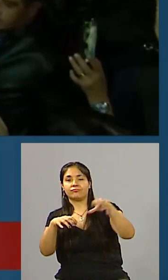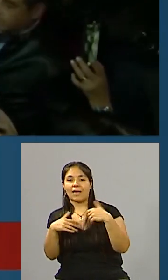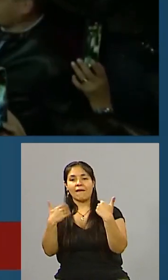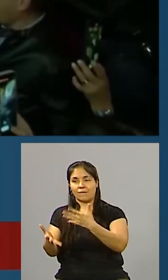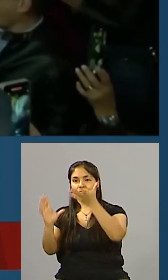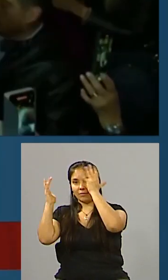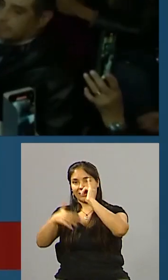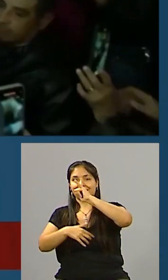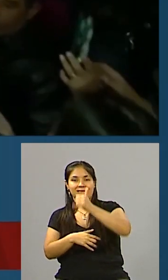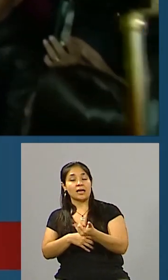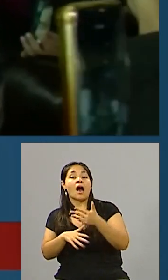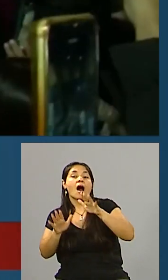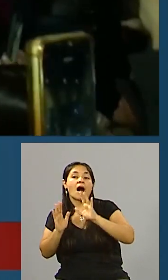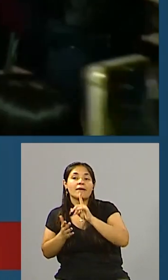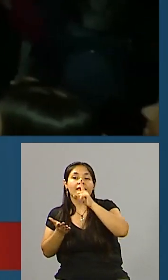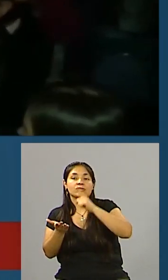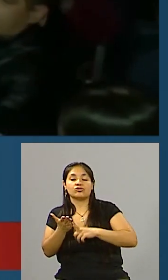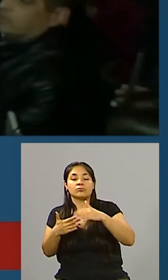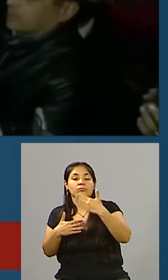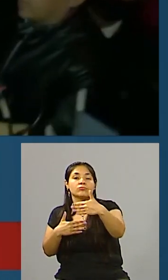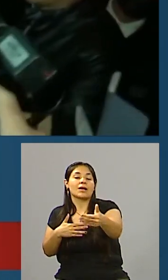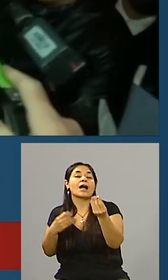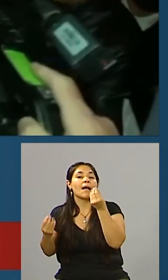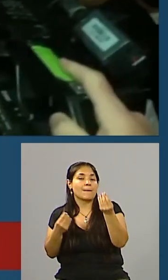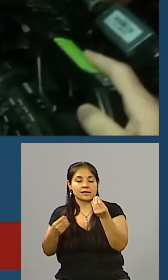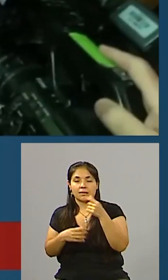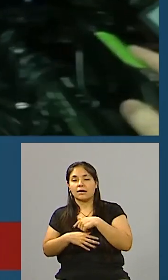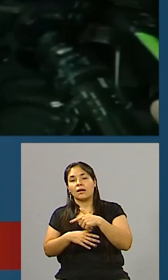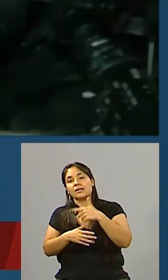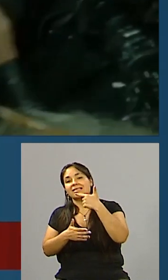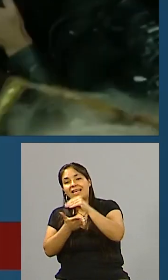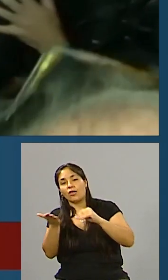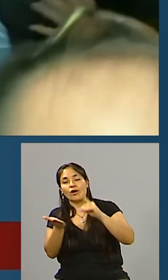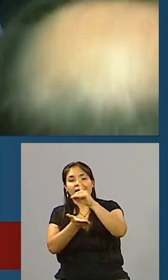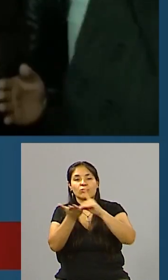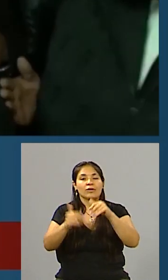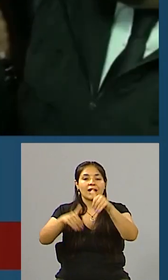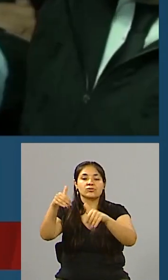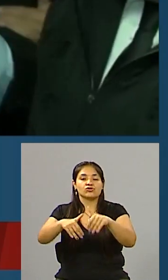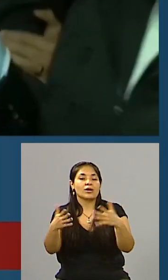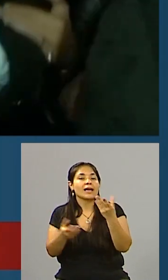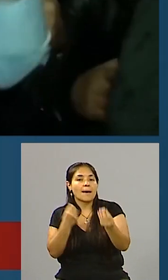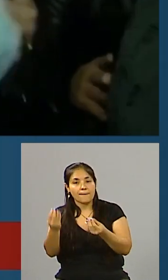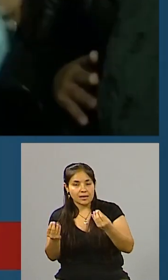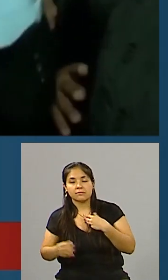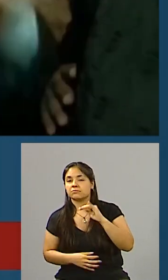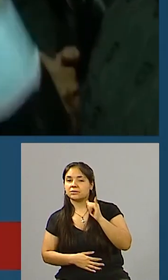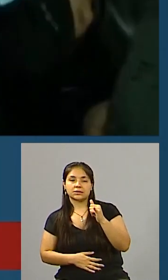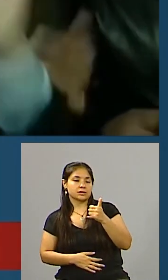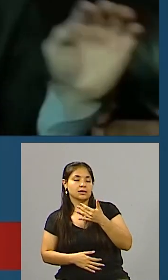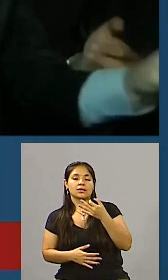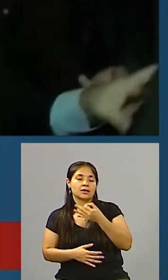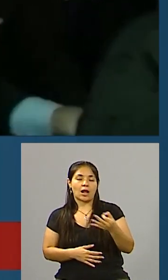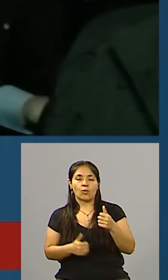hacer pensando ya en otras elecciones, ya sean legislativas o tal vez más adelante, ¿no? Sí, obviamente son